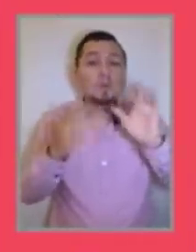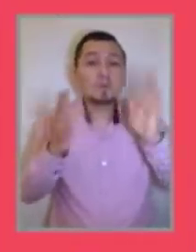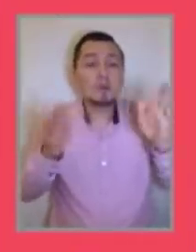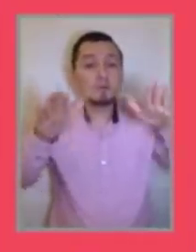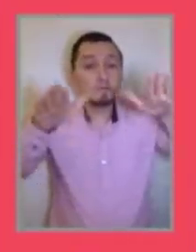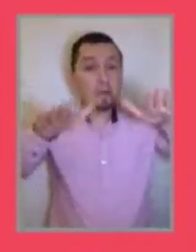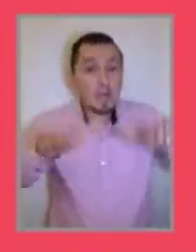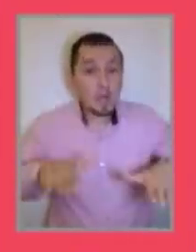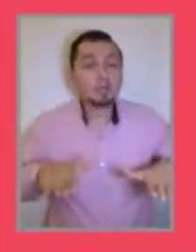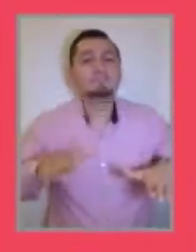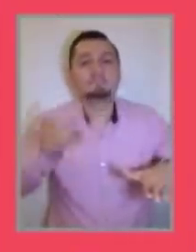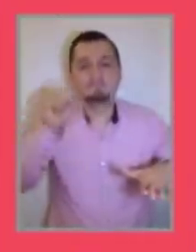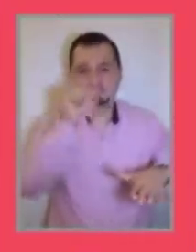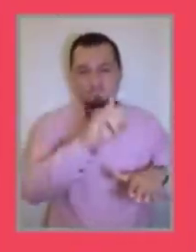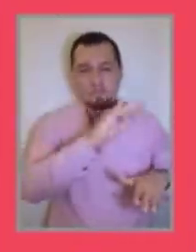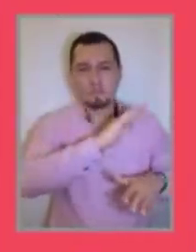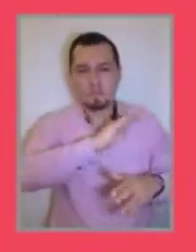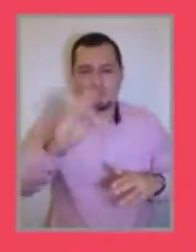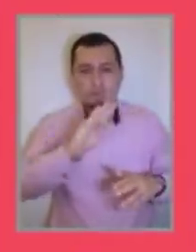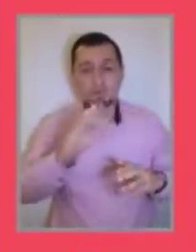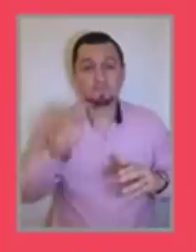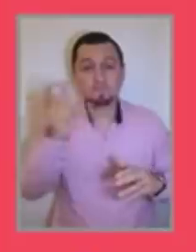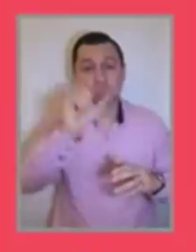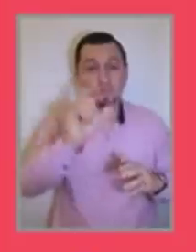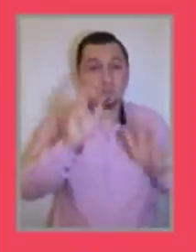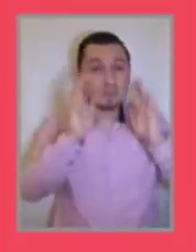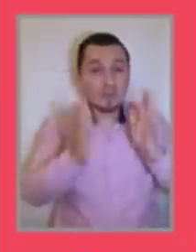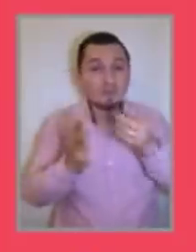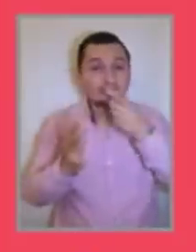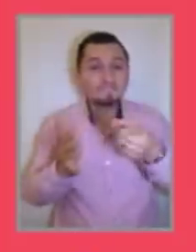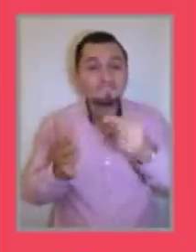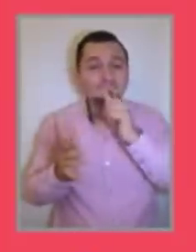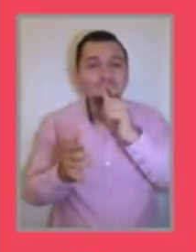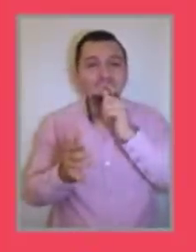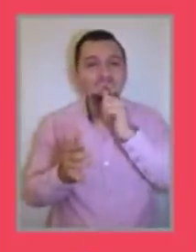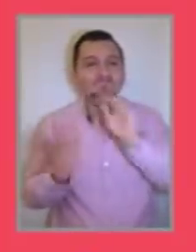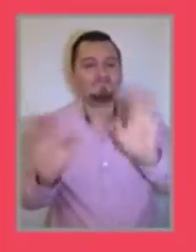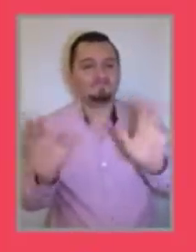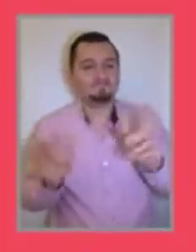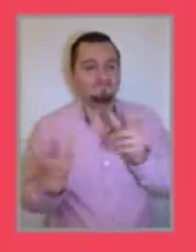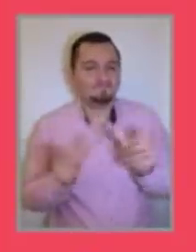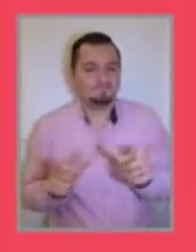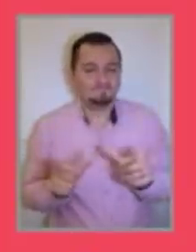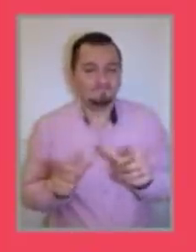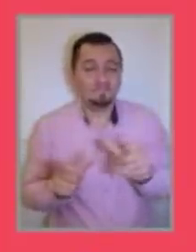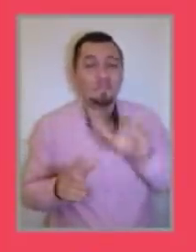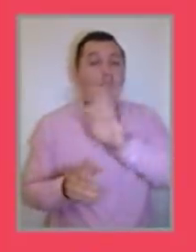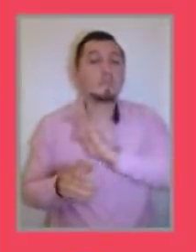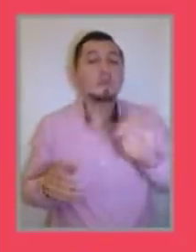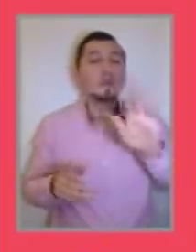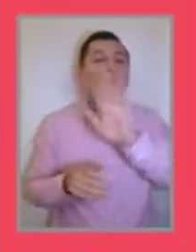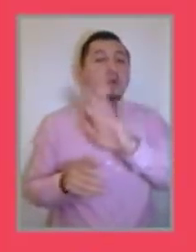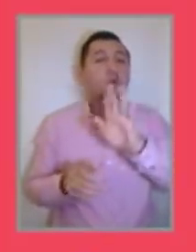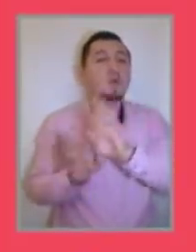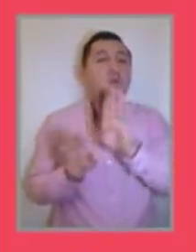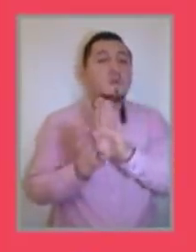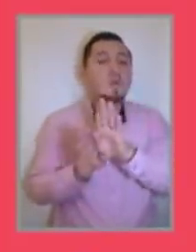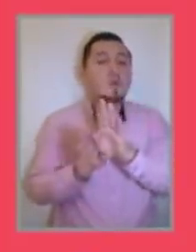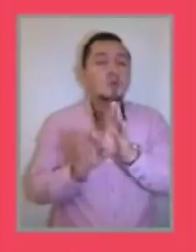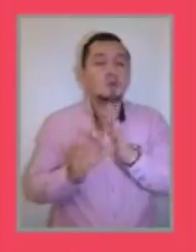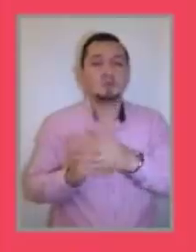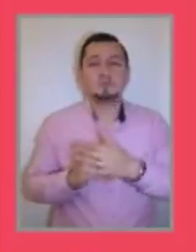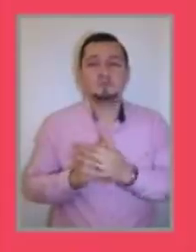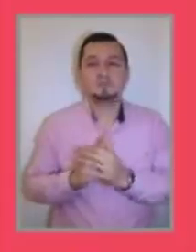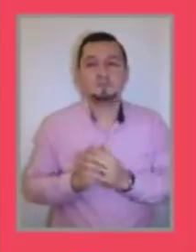todavía en este momento, aunque se va dando, no podemos decir que está consolidada. Es decir, estamos en una especie de